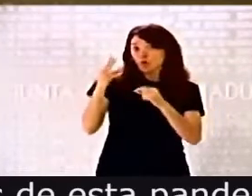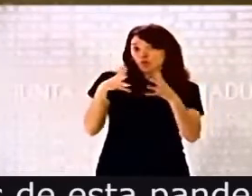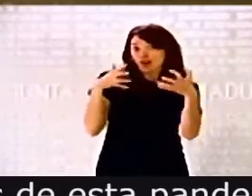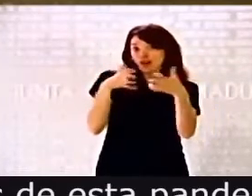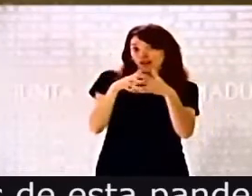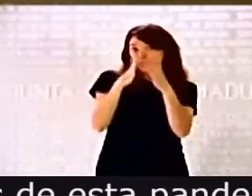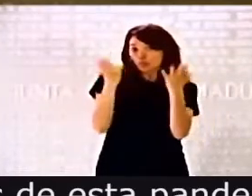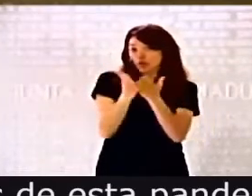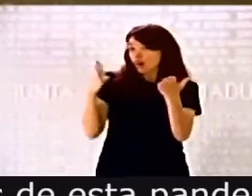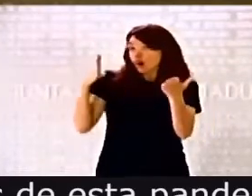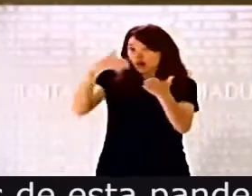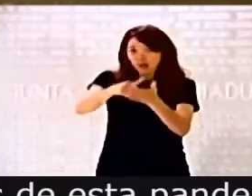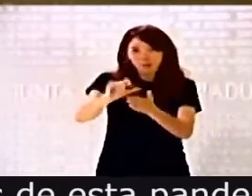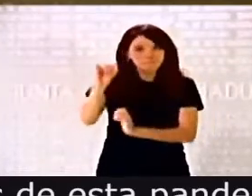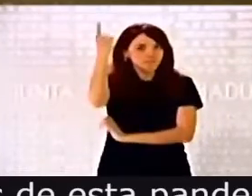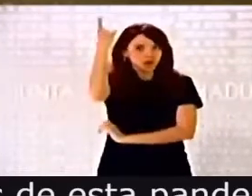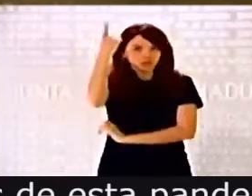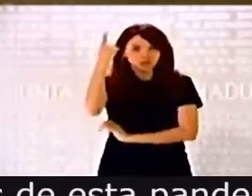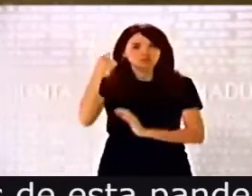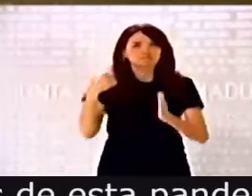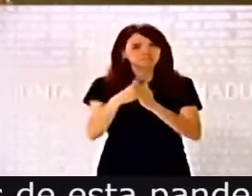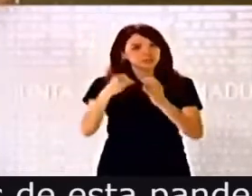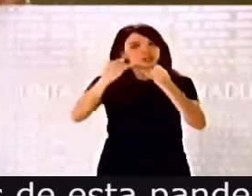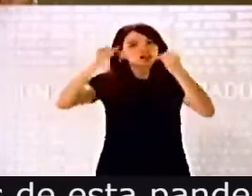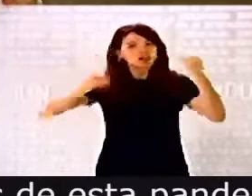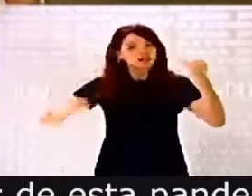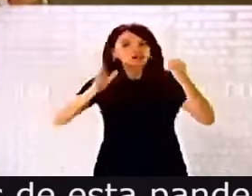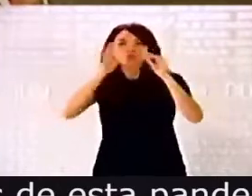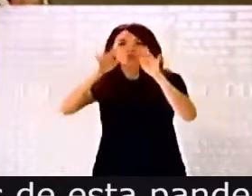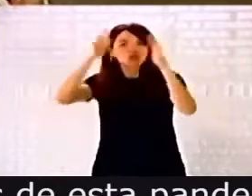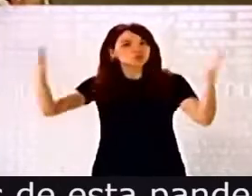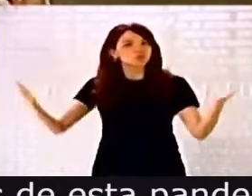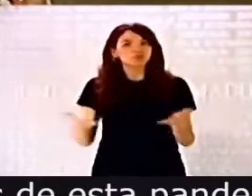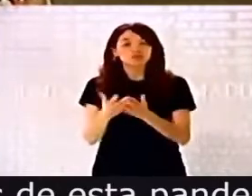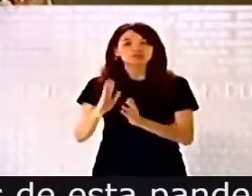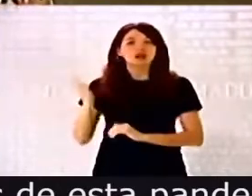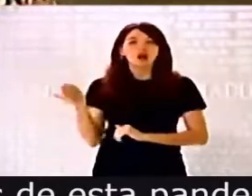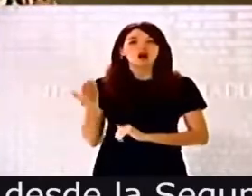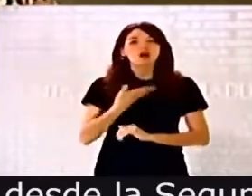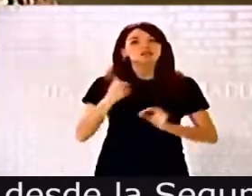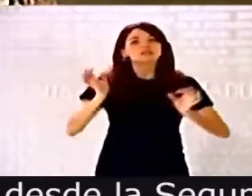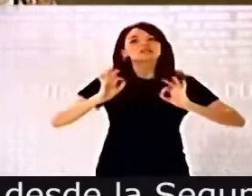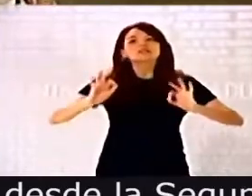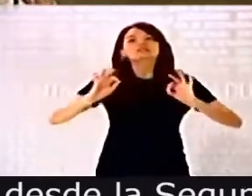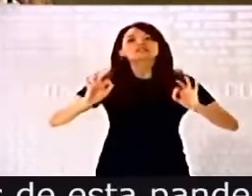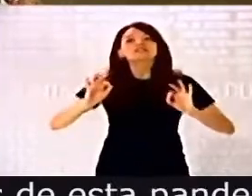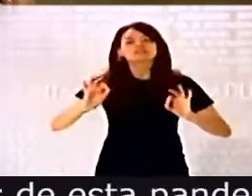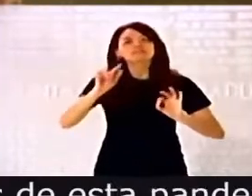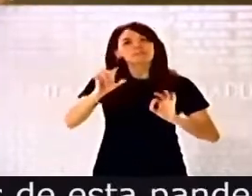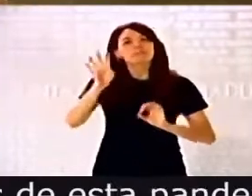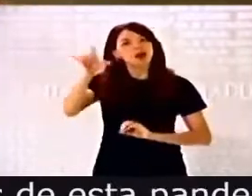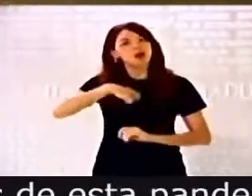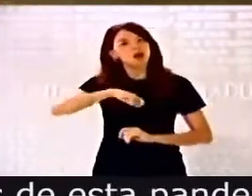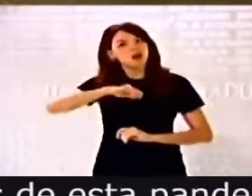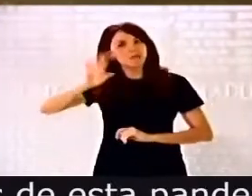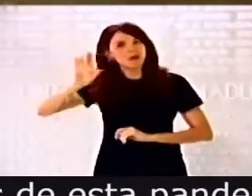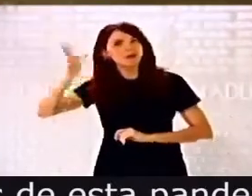sitúa de nuevo como víctimas de una crisis global que nos afecta muy especialmente como país